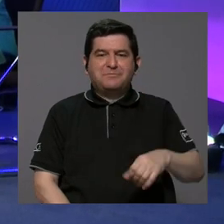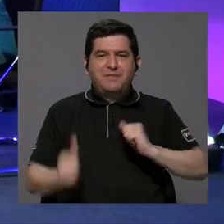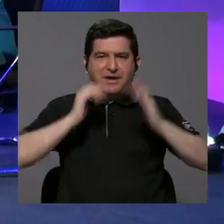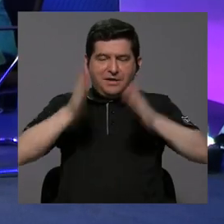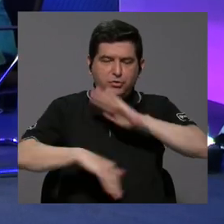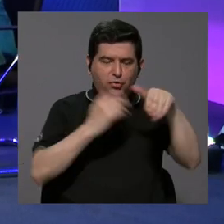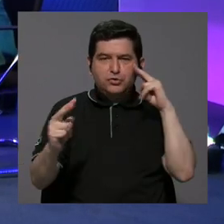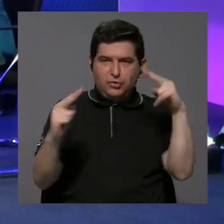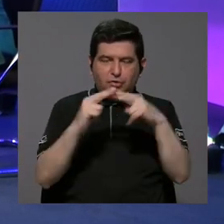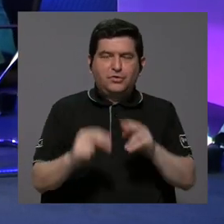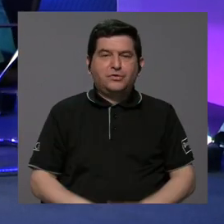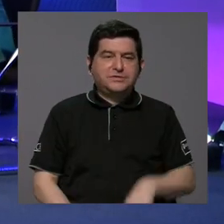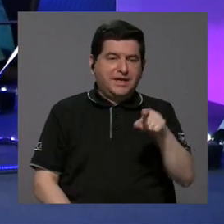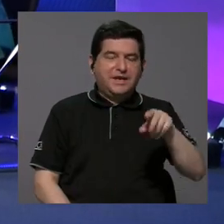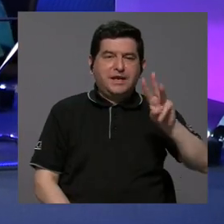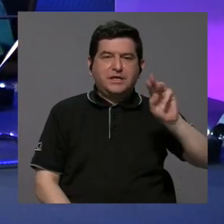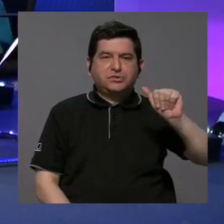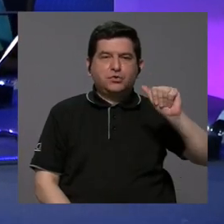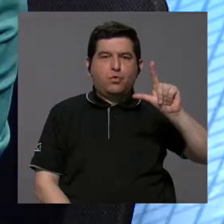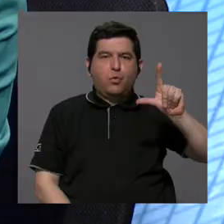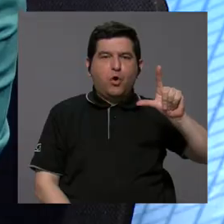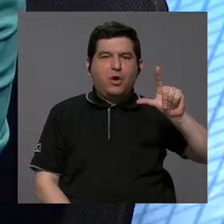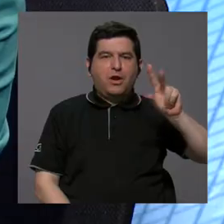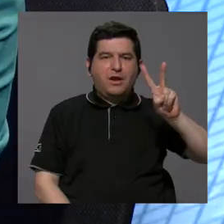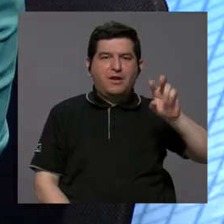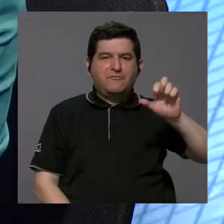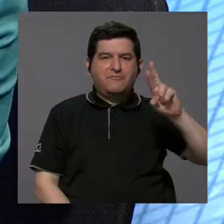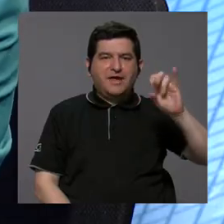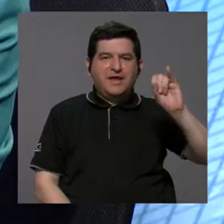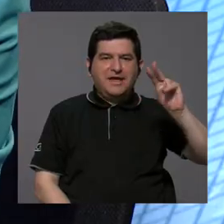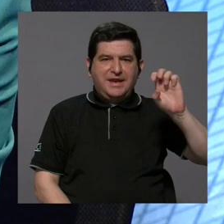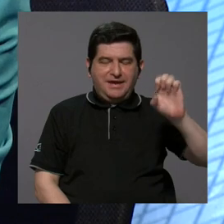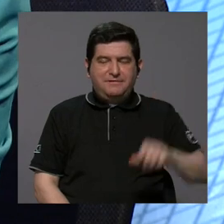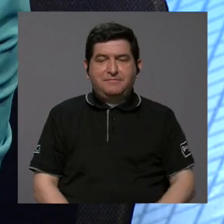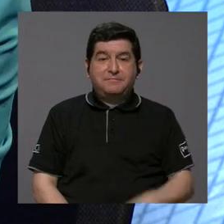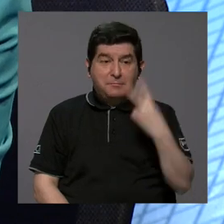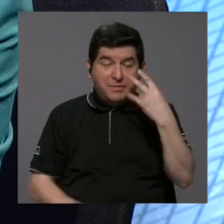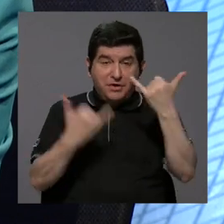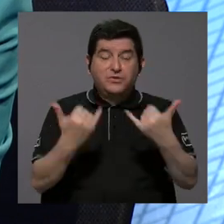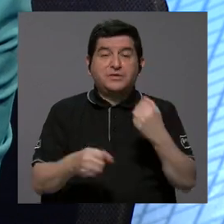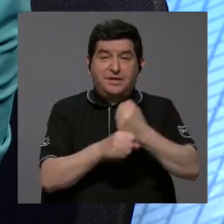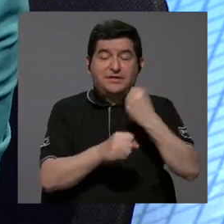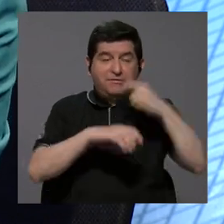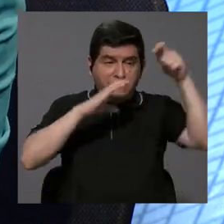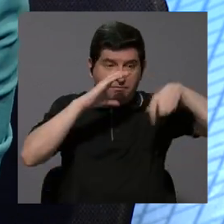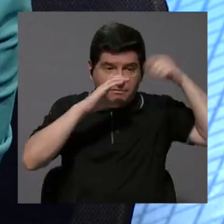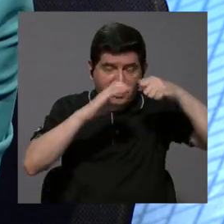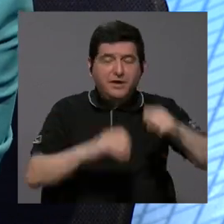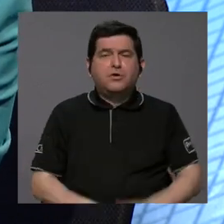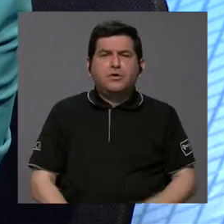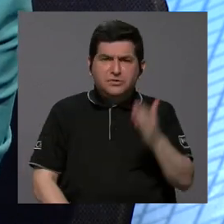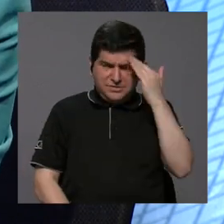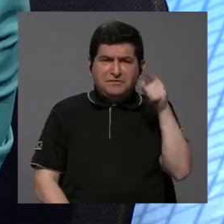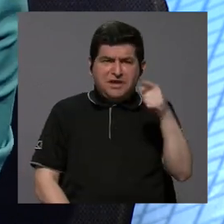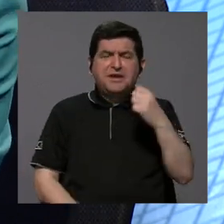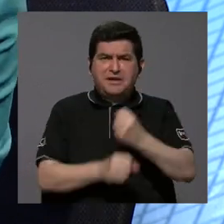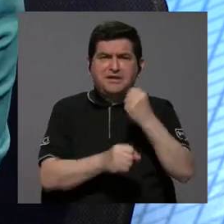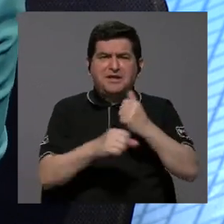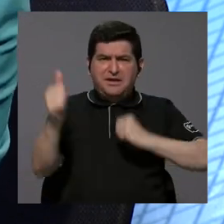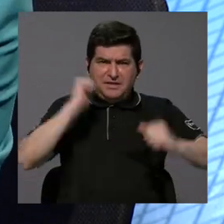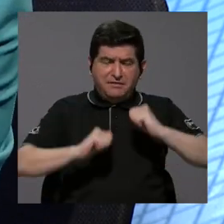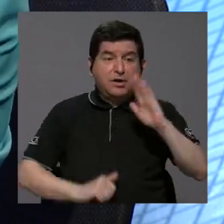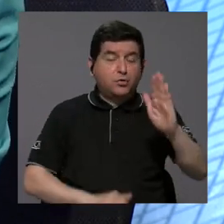todo el mundo conoce por ser bulberryn verdad lo hemos visto en su trabajo en también sabemos que hace teatro